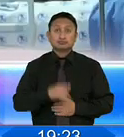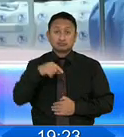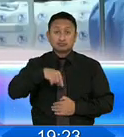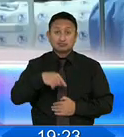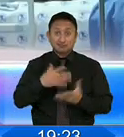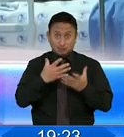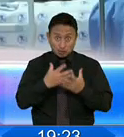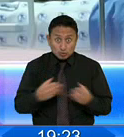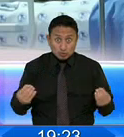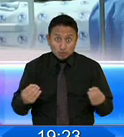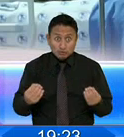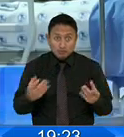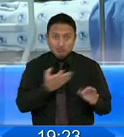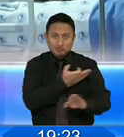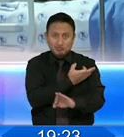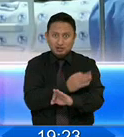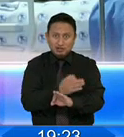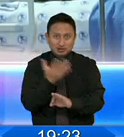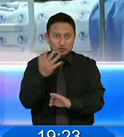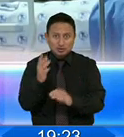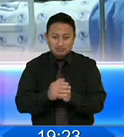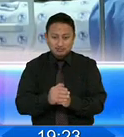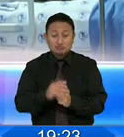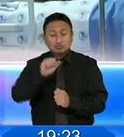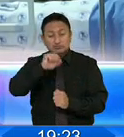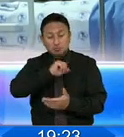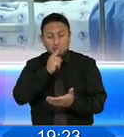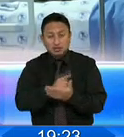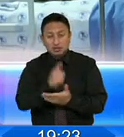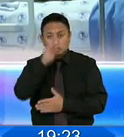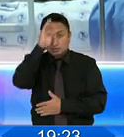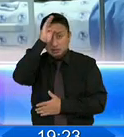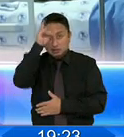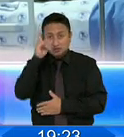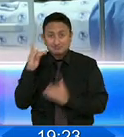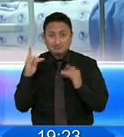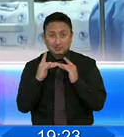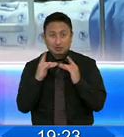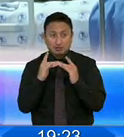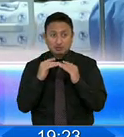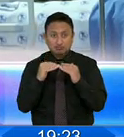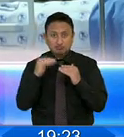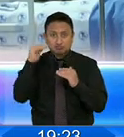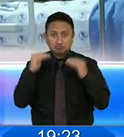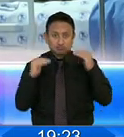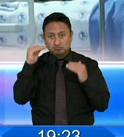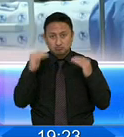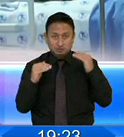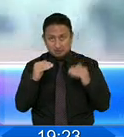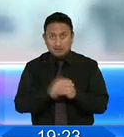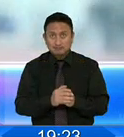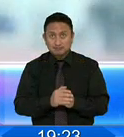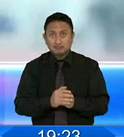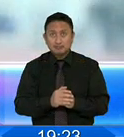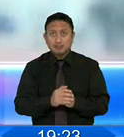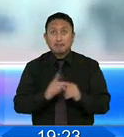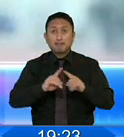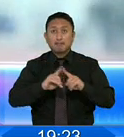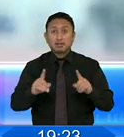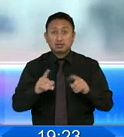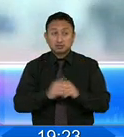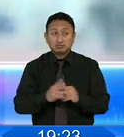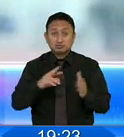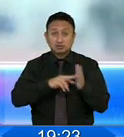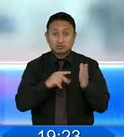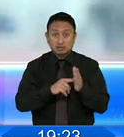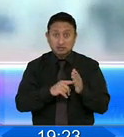no hay un tratamiento, que si bien el número de camas en los hospitales puede tener más disponibilidad en los hospitales, eso no quiere decir que